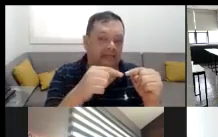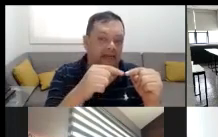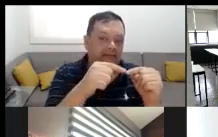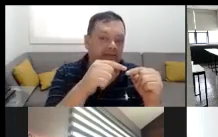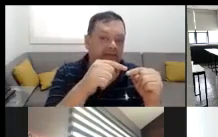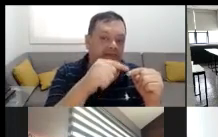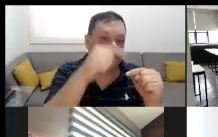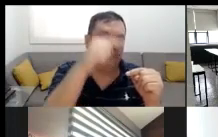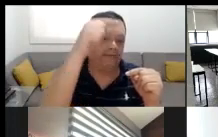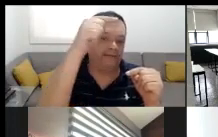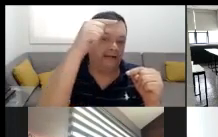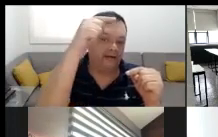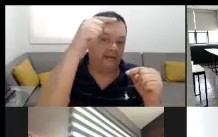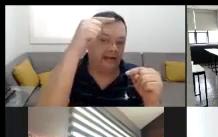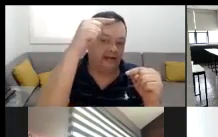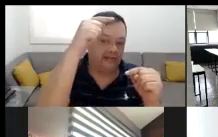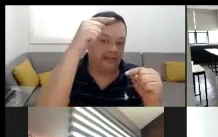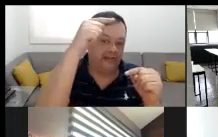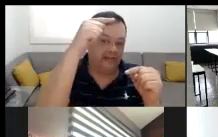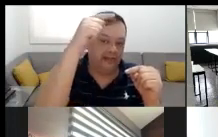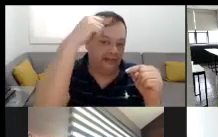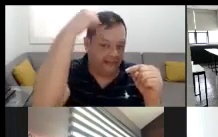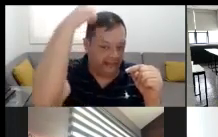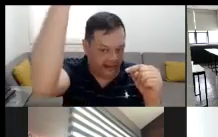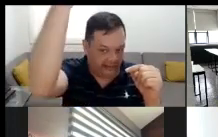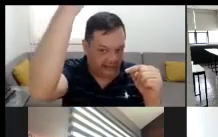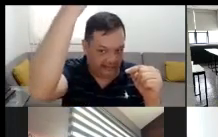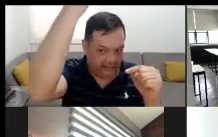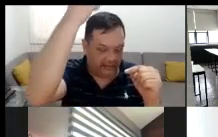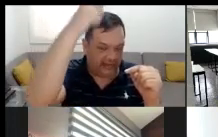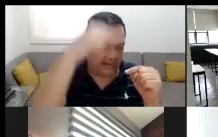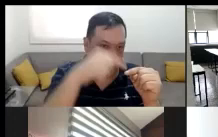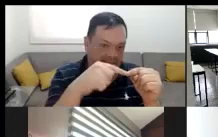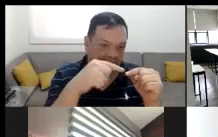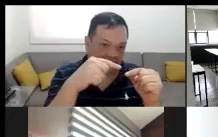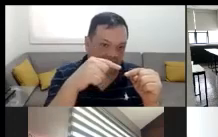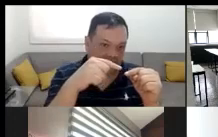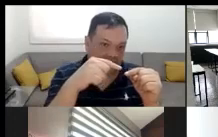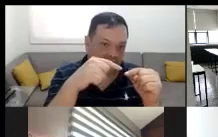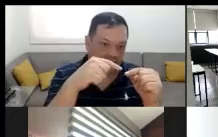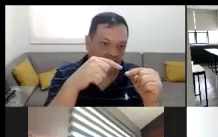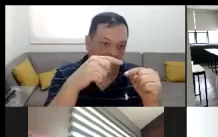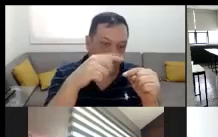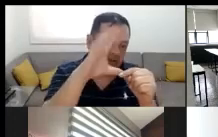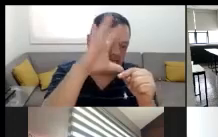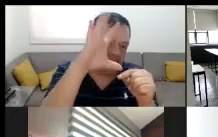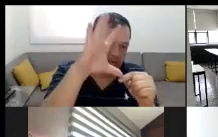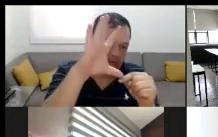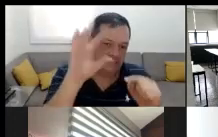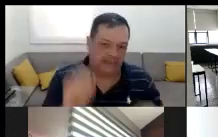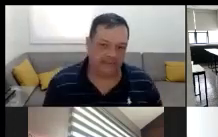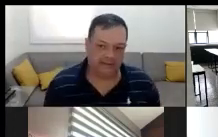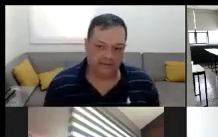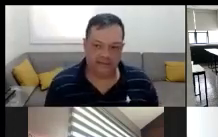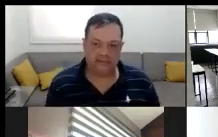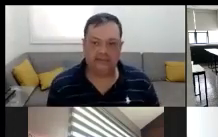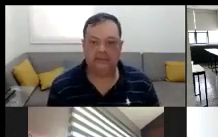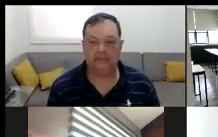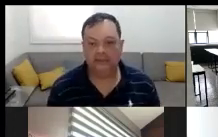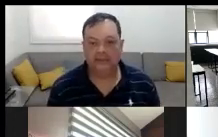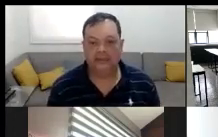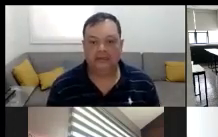las instalaciones estén por debajo de la losa del piso de arriba, agréguele 50 centímetros